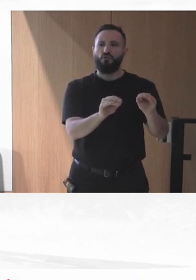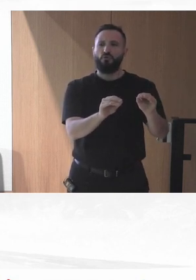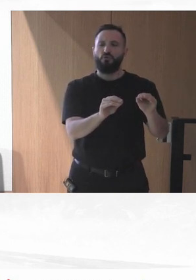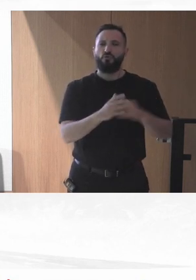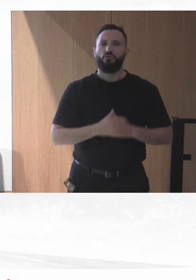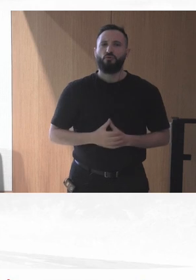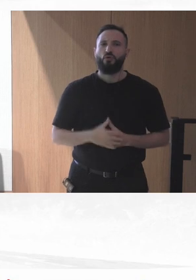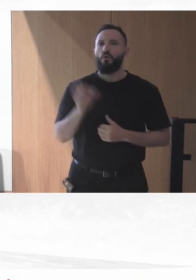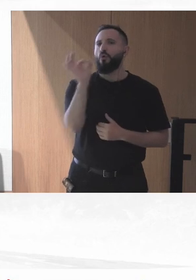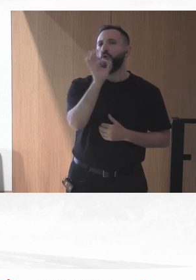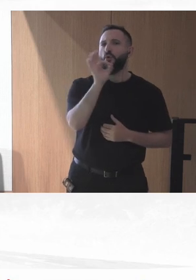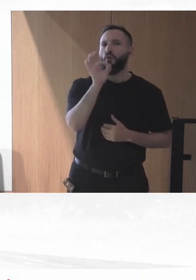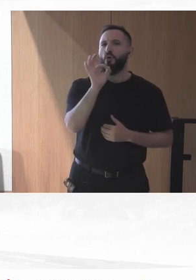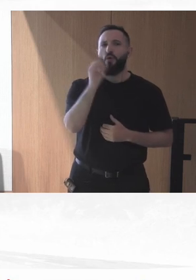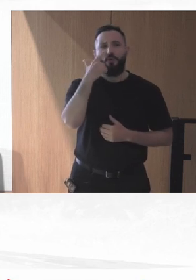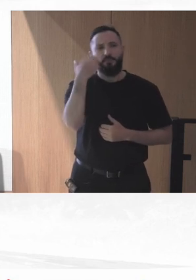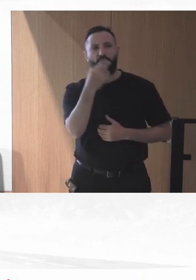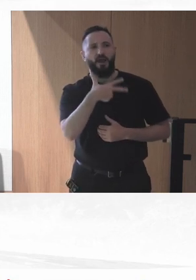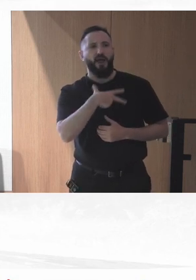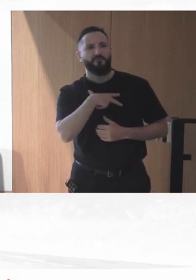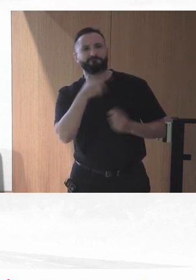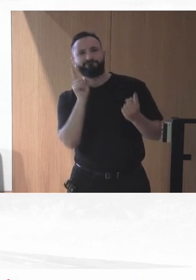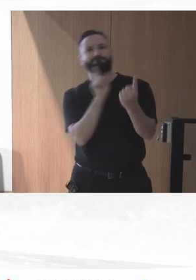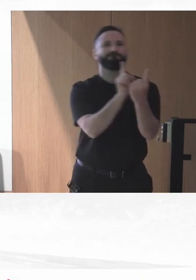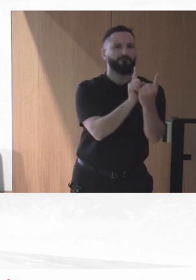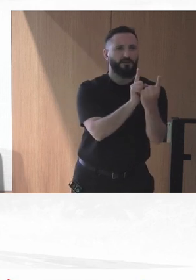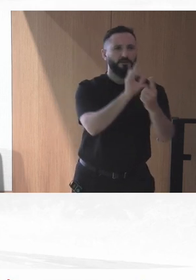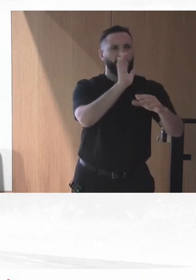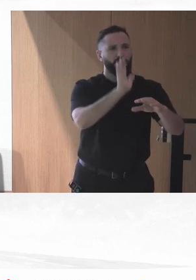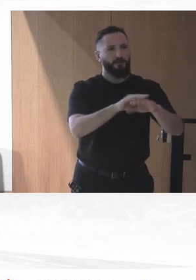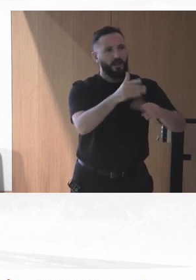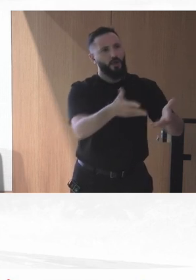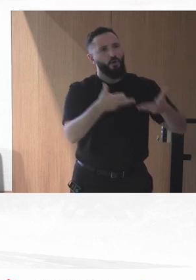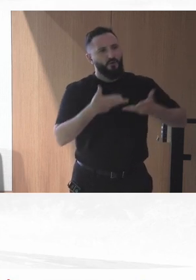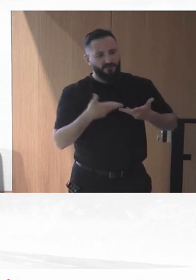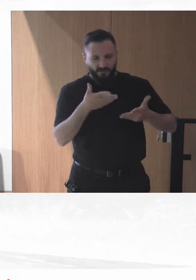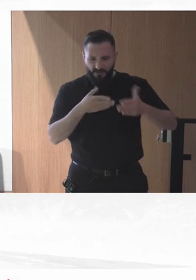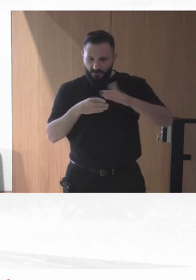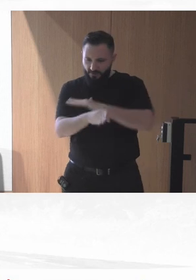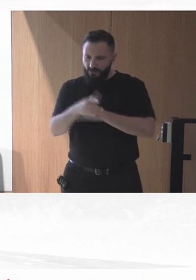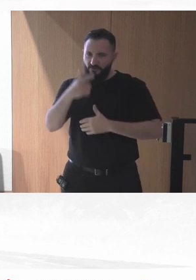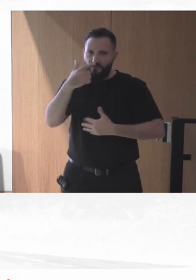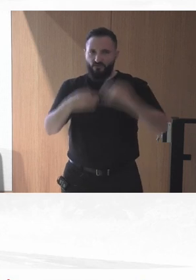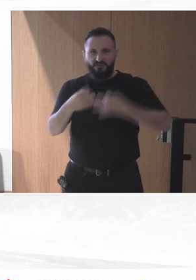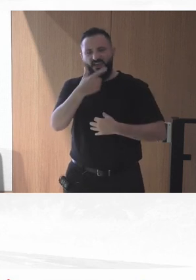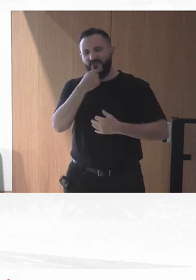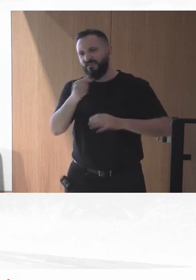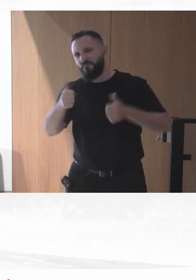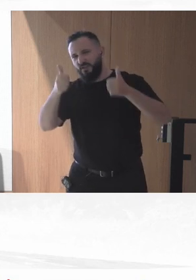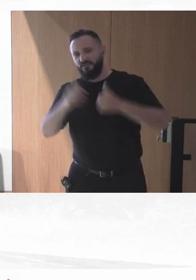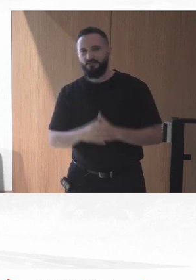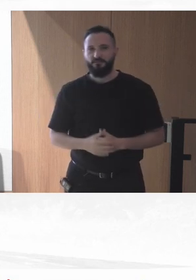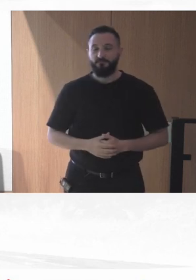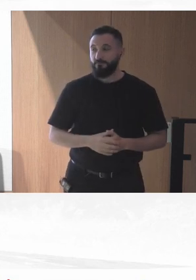discapacidad? ¿O tenemos que enfrentarnos a estos abogados que ofrecen esta vía? Gracias. ¿Para quién es la pregunta, Steven? Creo que